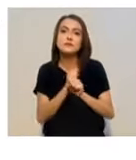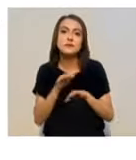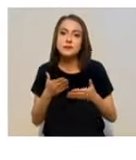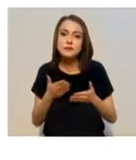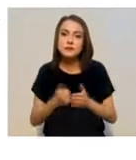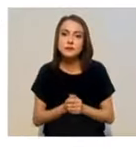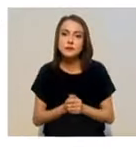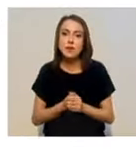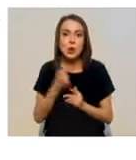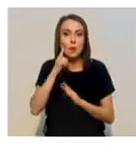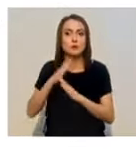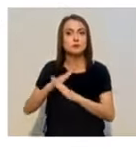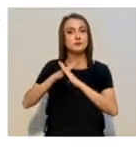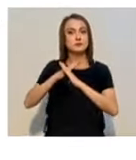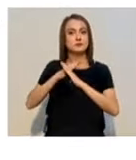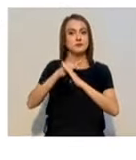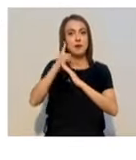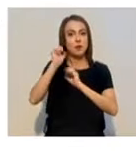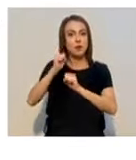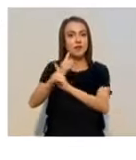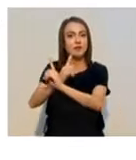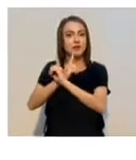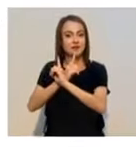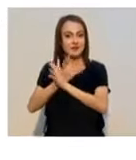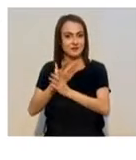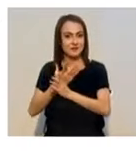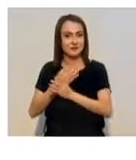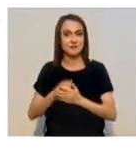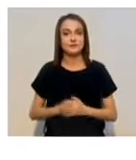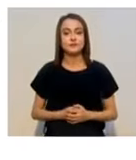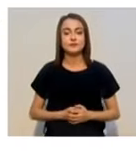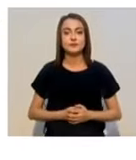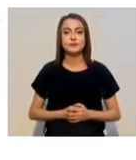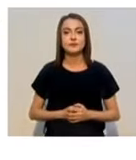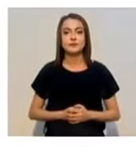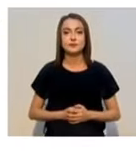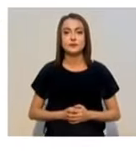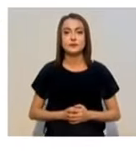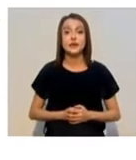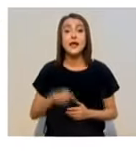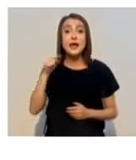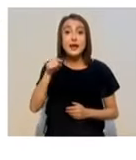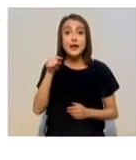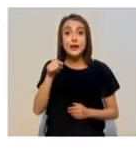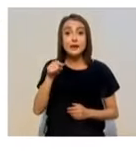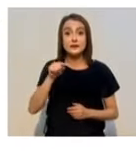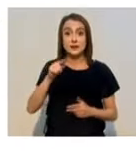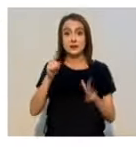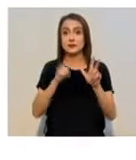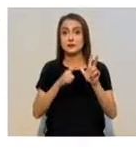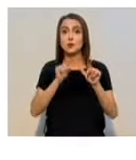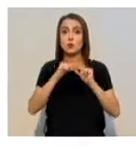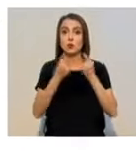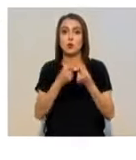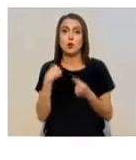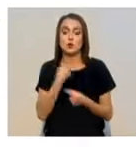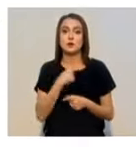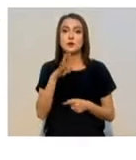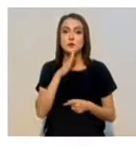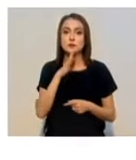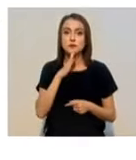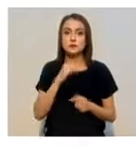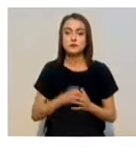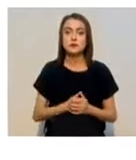produce anticuerpos de defensa, o sea, las defensas. Entonces, ese tercer grupo son las que estamos hablando en este